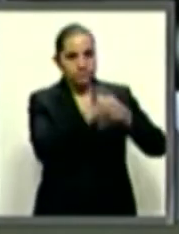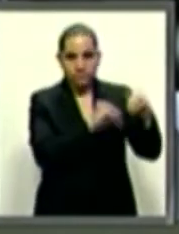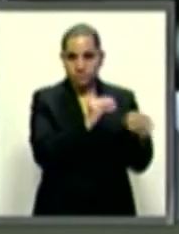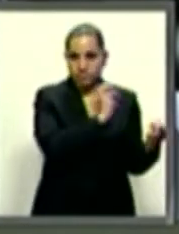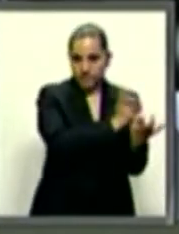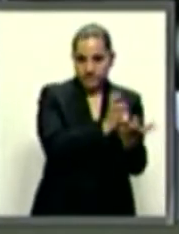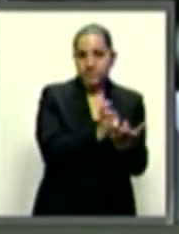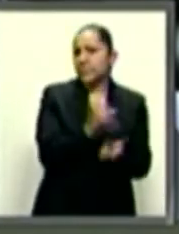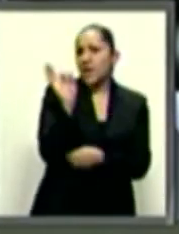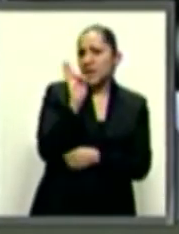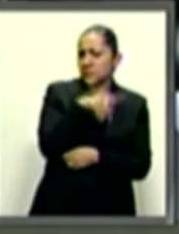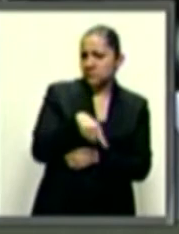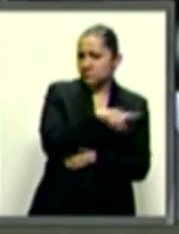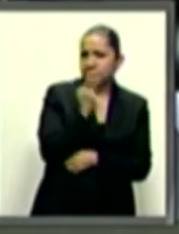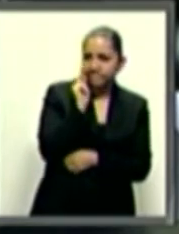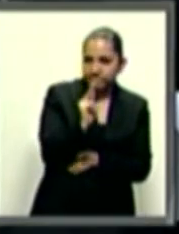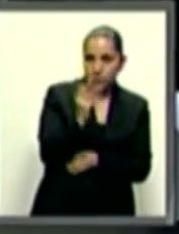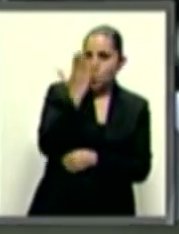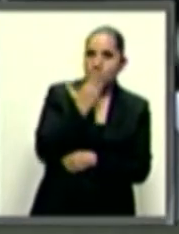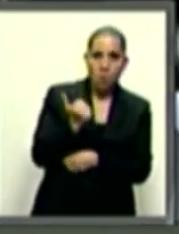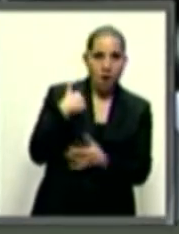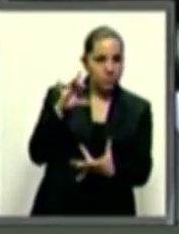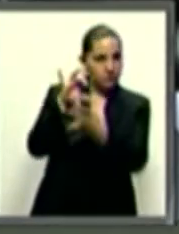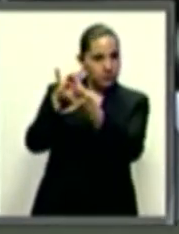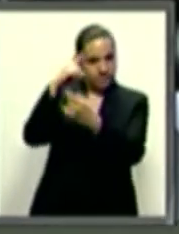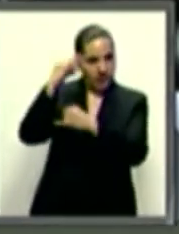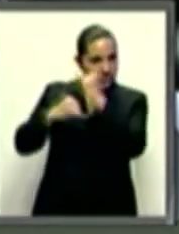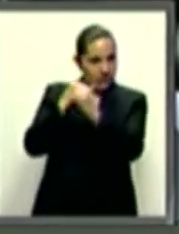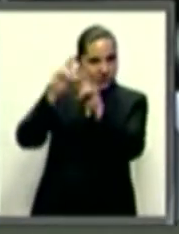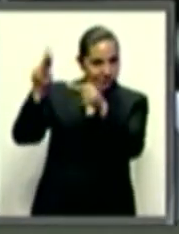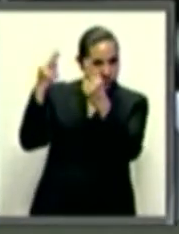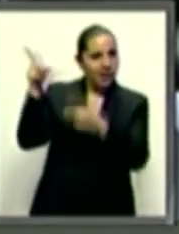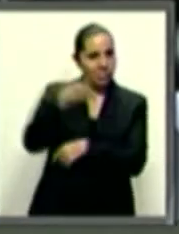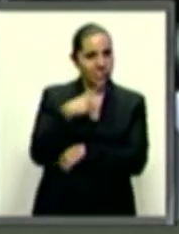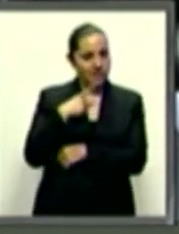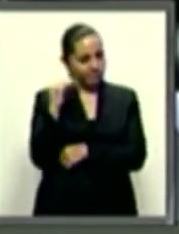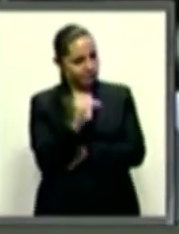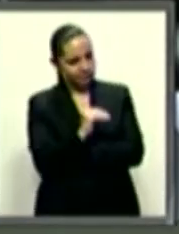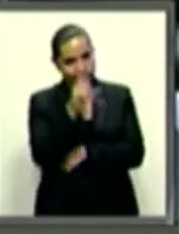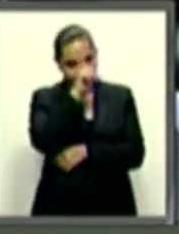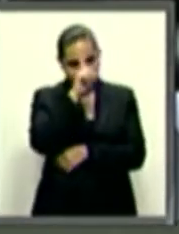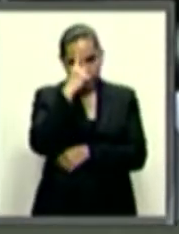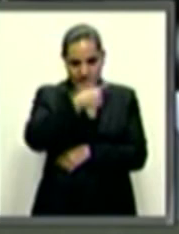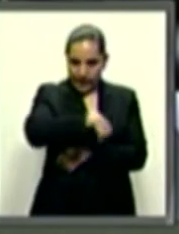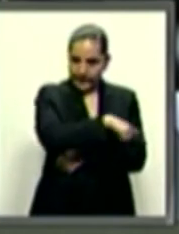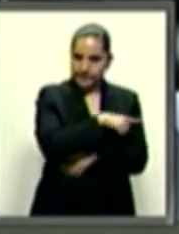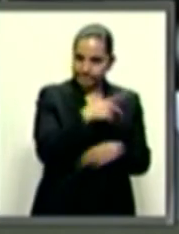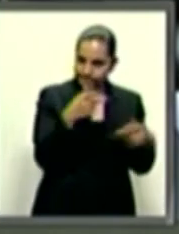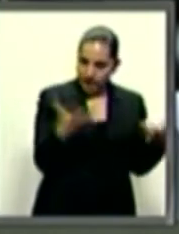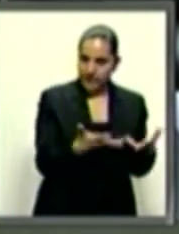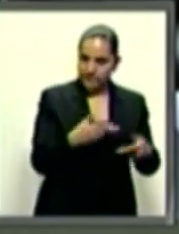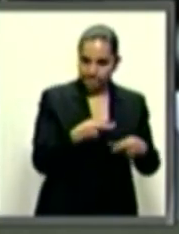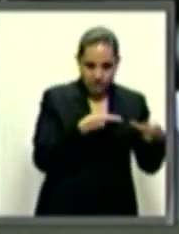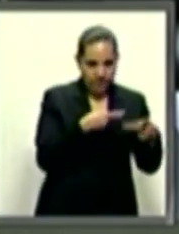inobservancia de la convención, como es el caso. Con la aprobación de esta propuesta, además de atender la recomendación del